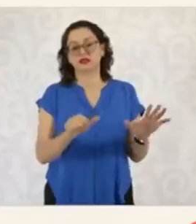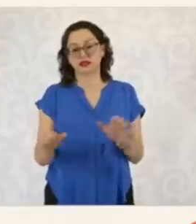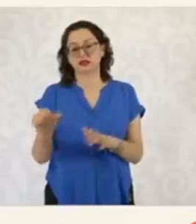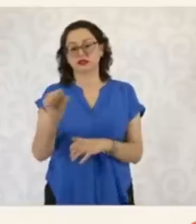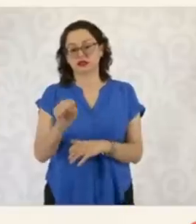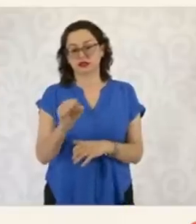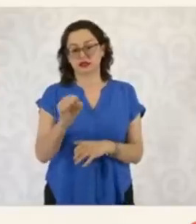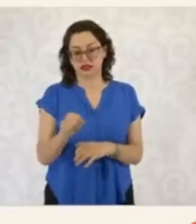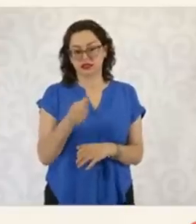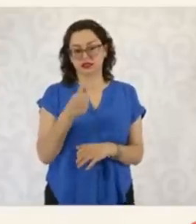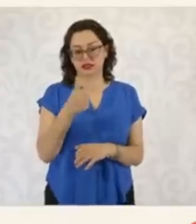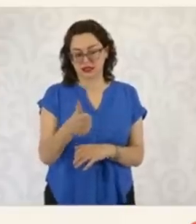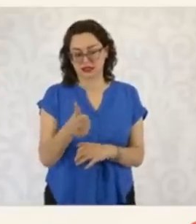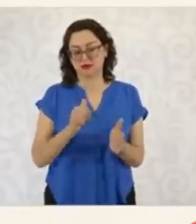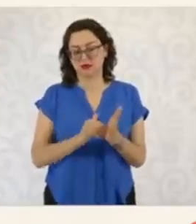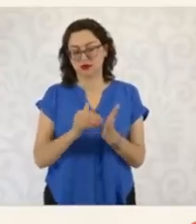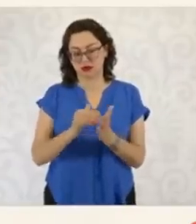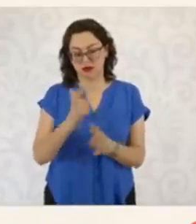$93,866,666.